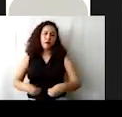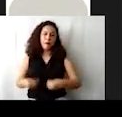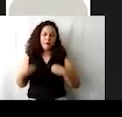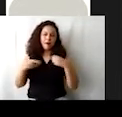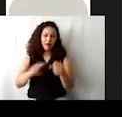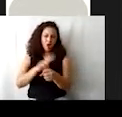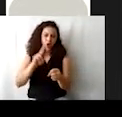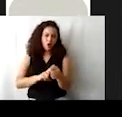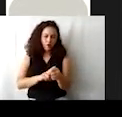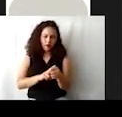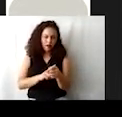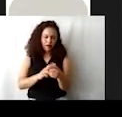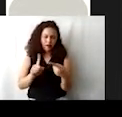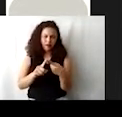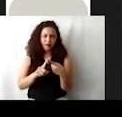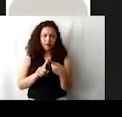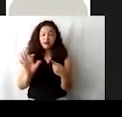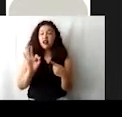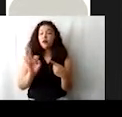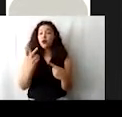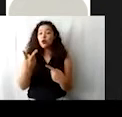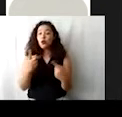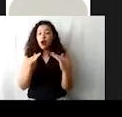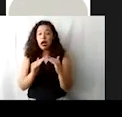tengas dos residencias, ¿no?